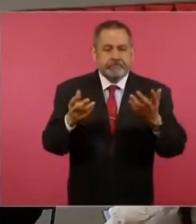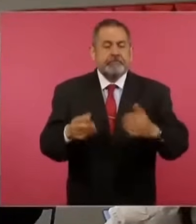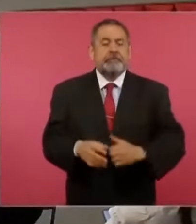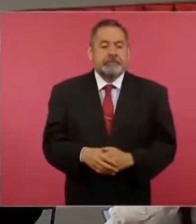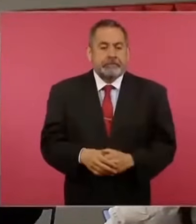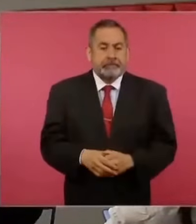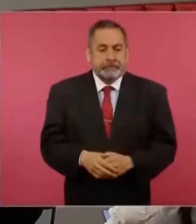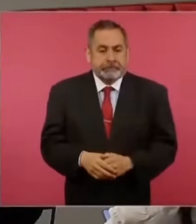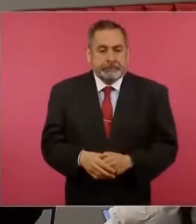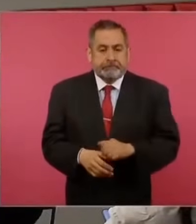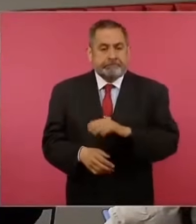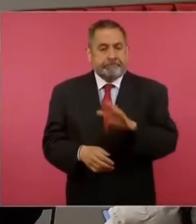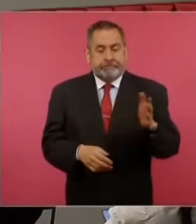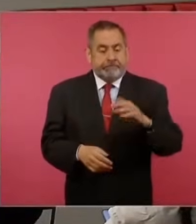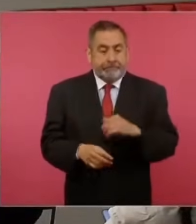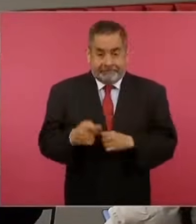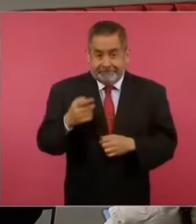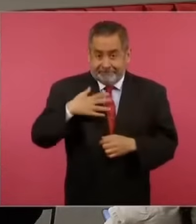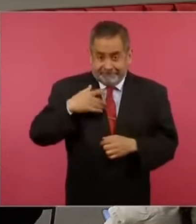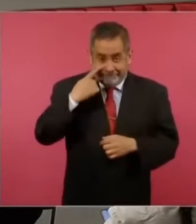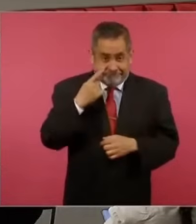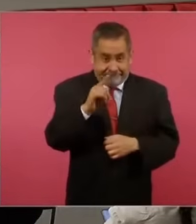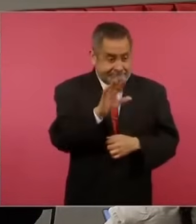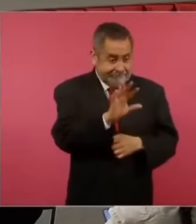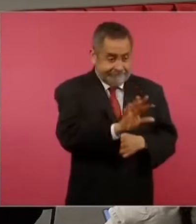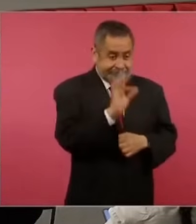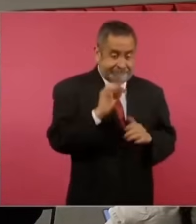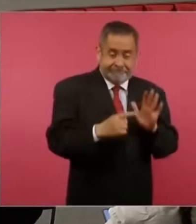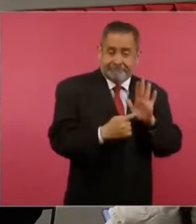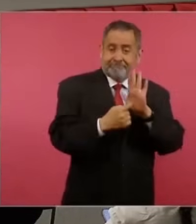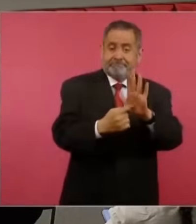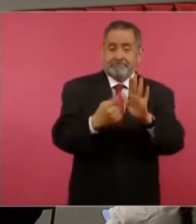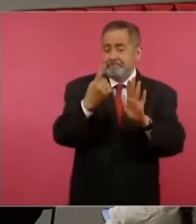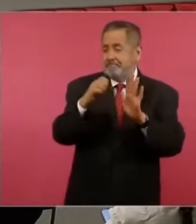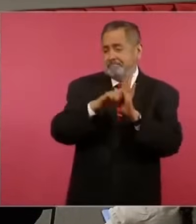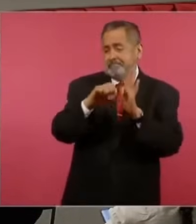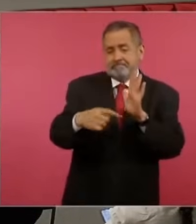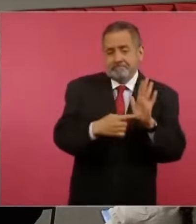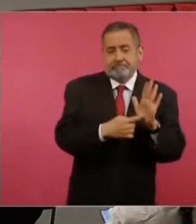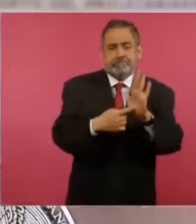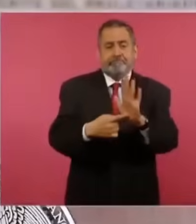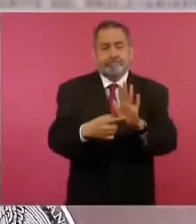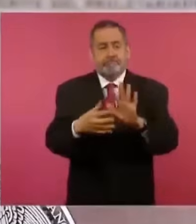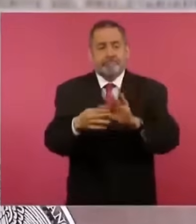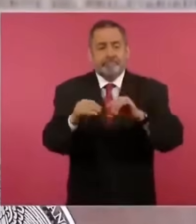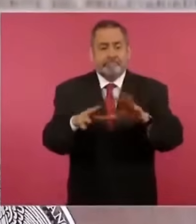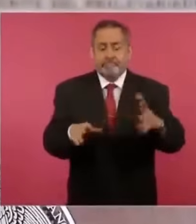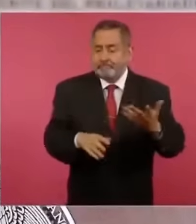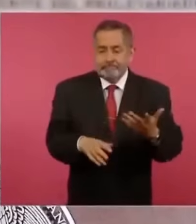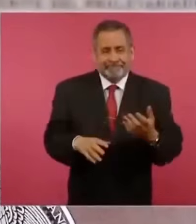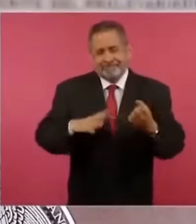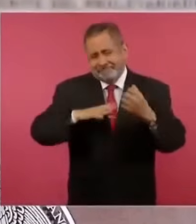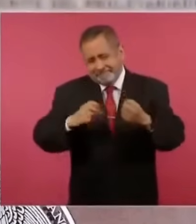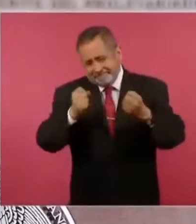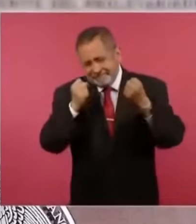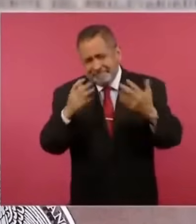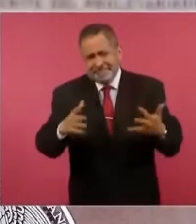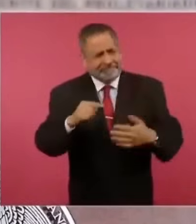nosotros solamente agarramos la muestra de la sección temas sociales, elecciones o política, pero existen